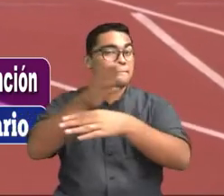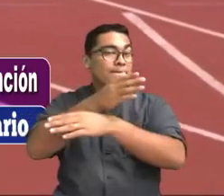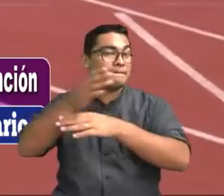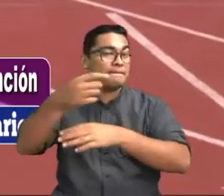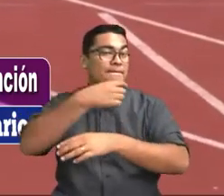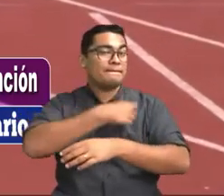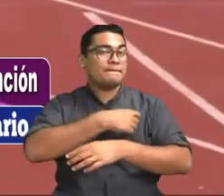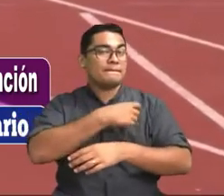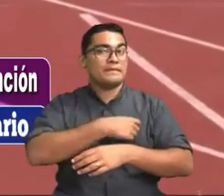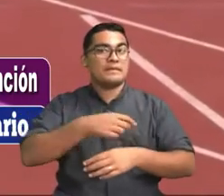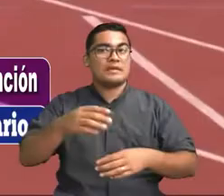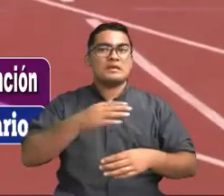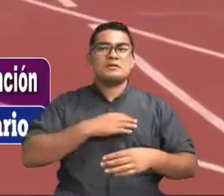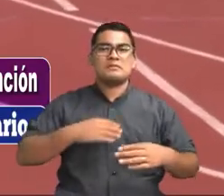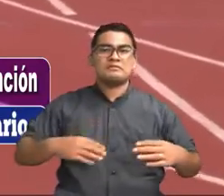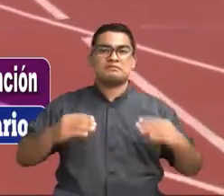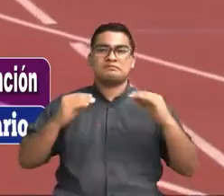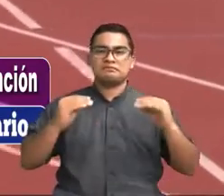educativos, el Ministerio de Educación tiene